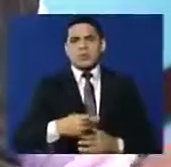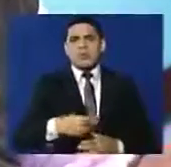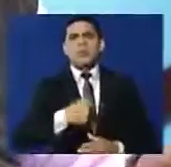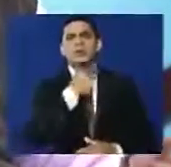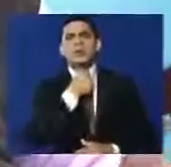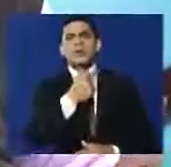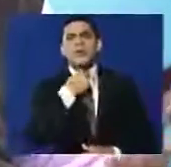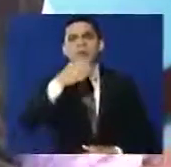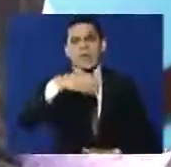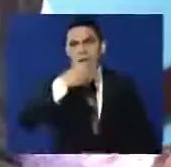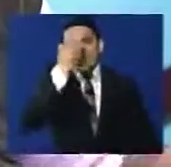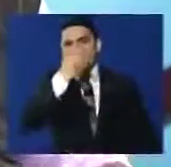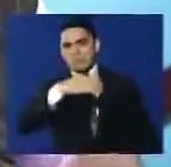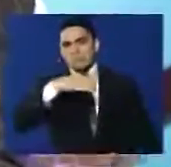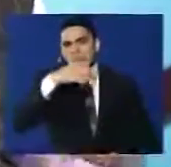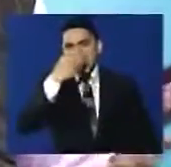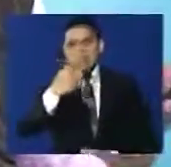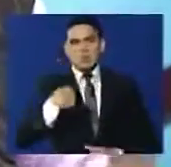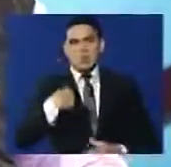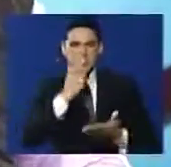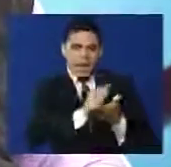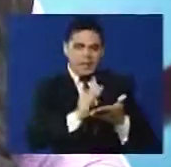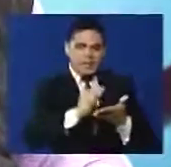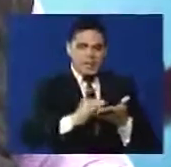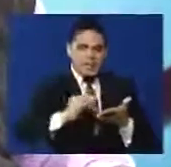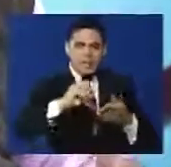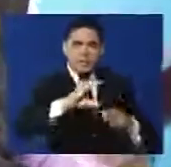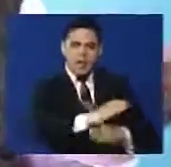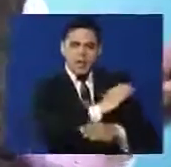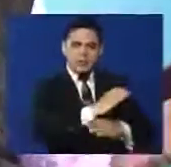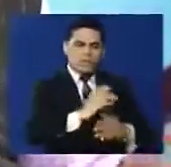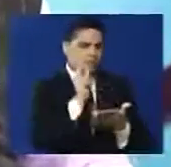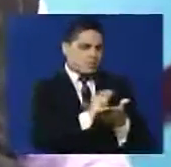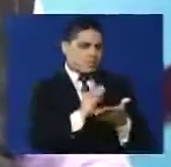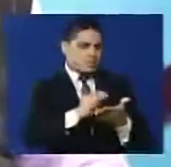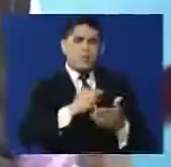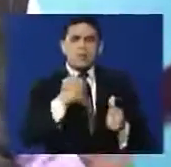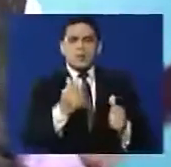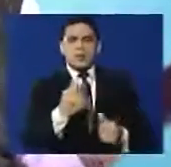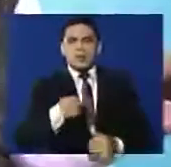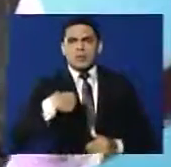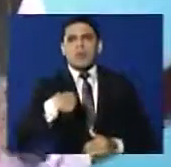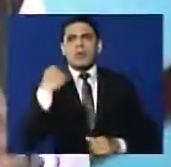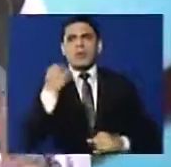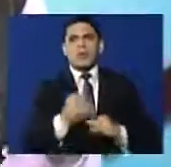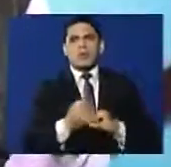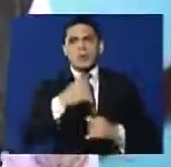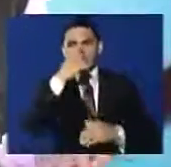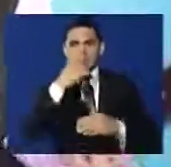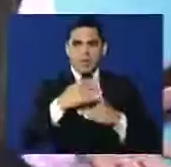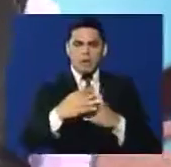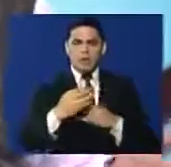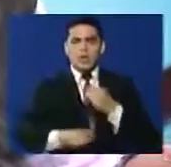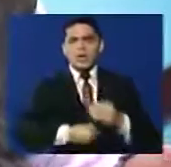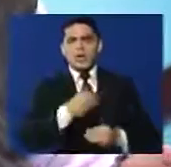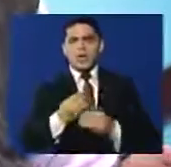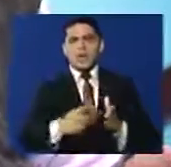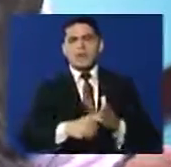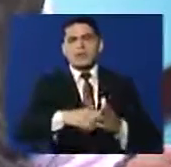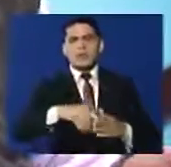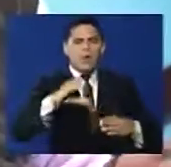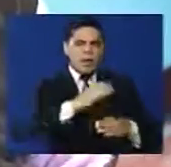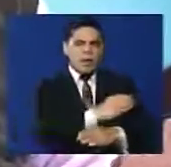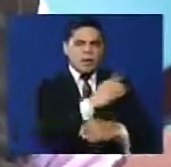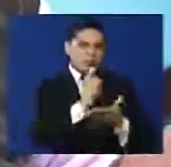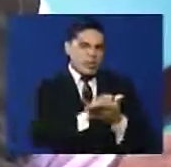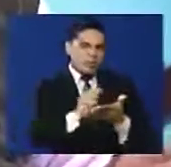mi trabajo cantando, componiendo. En los últimos años he compuesto para algunos personajes de las novelas donde he trabajado,